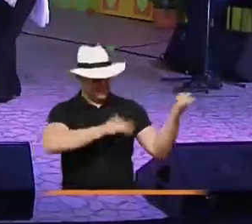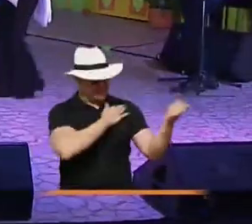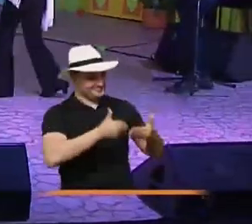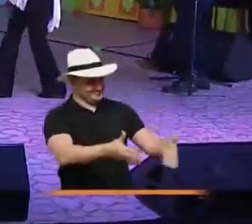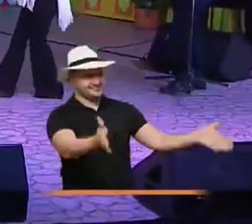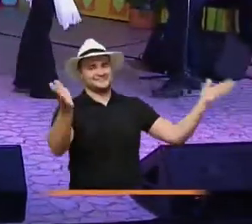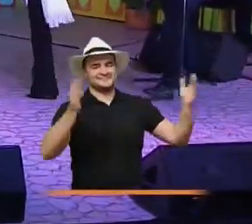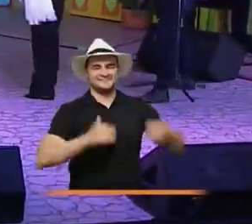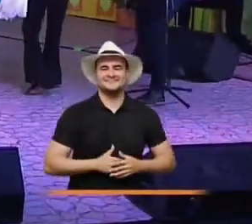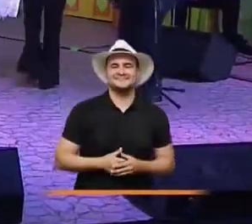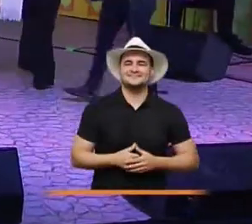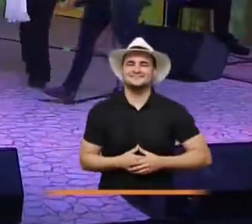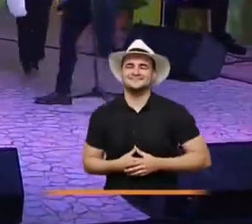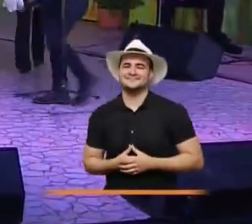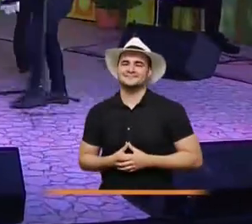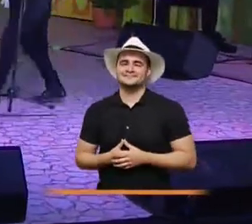compañeros